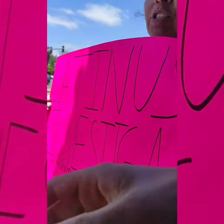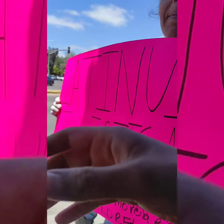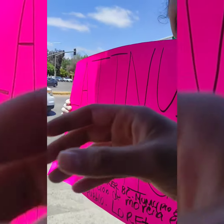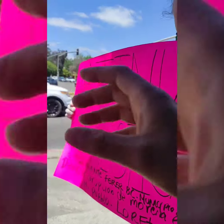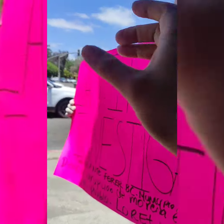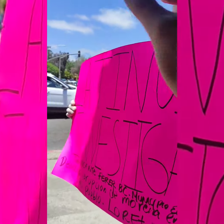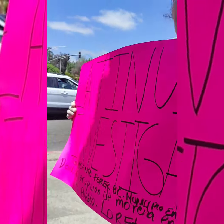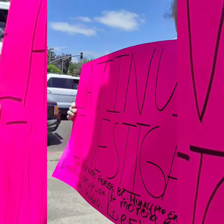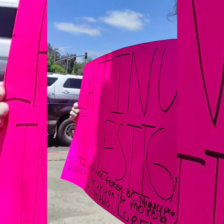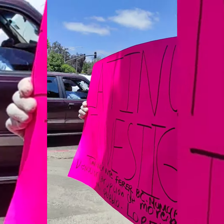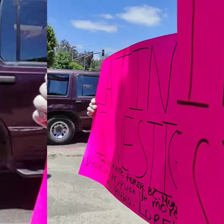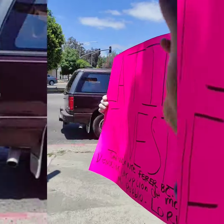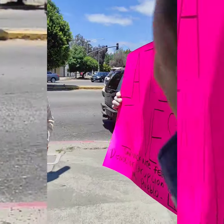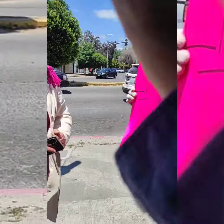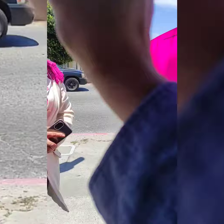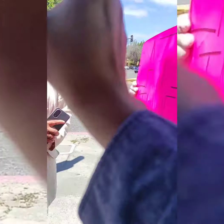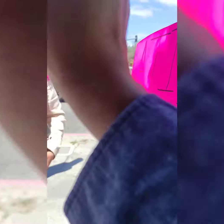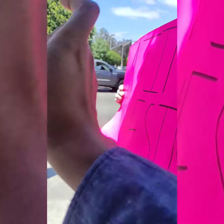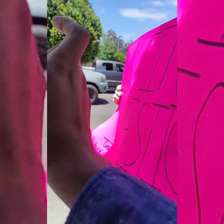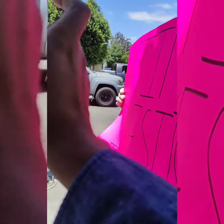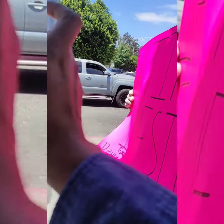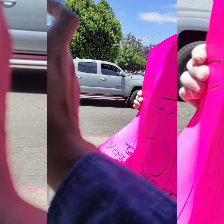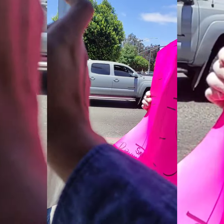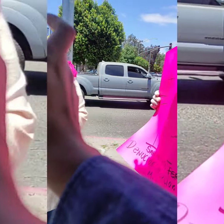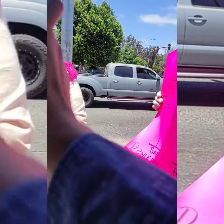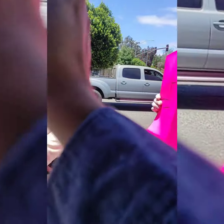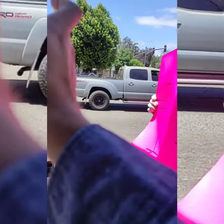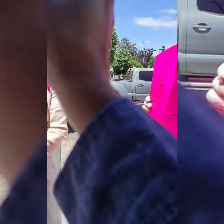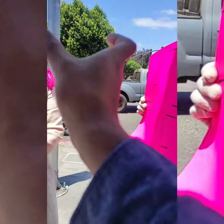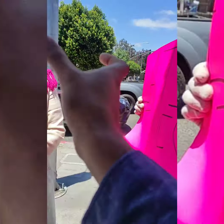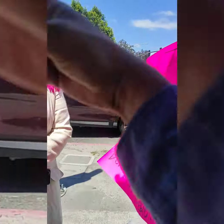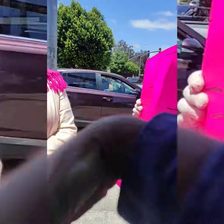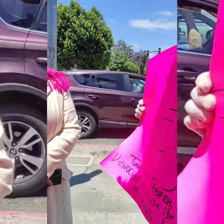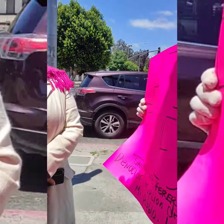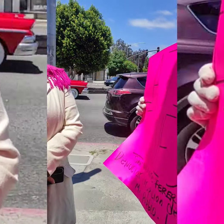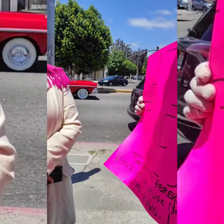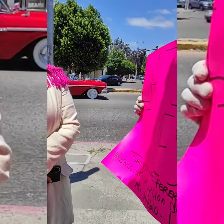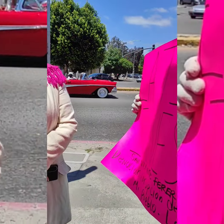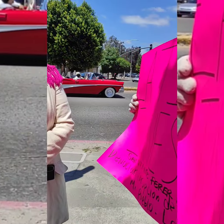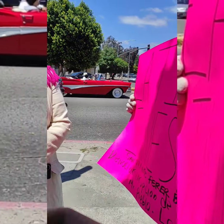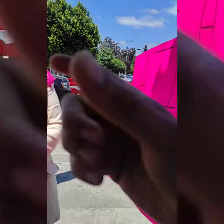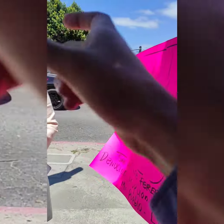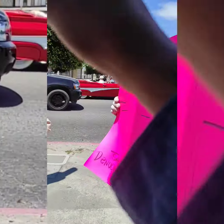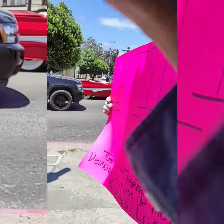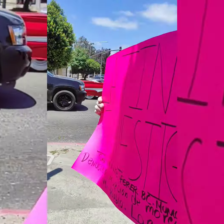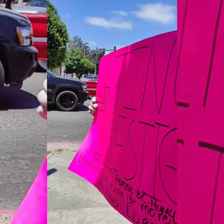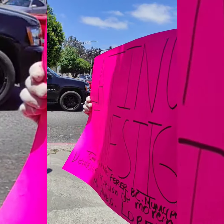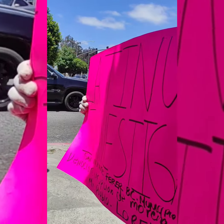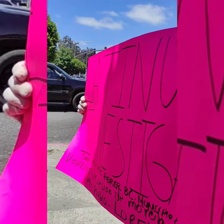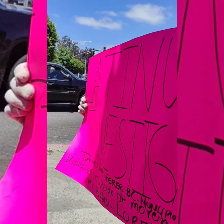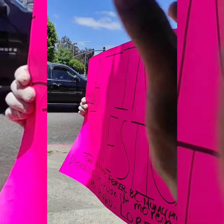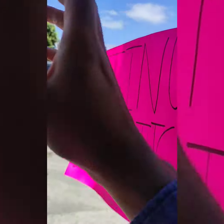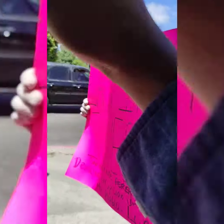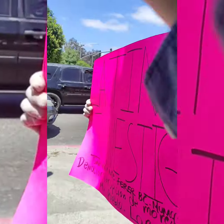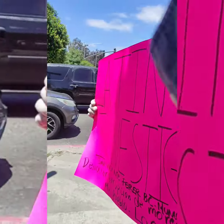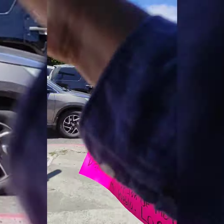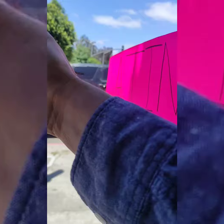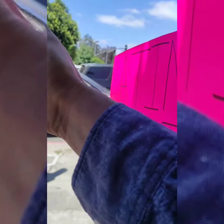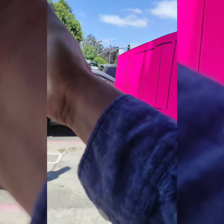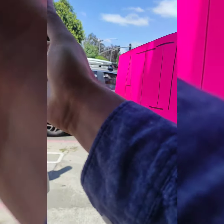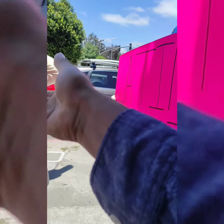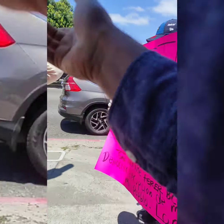el conocimiento. Ahorita lo han disfrazado. Antes el aborto se llamaba asesinato en el embarazo. Ahorita le llaman, para que no se escuche feo, le